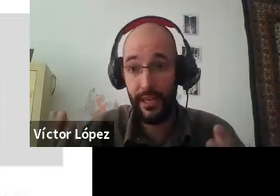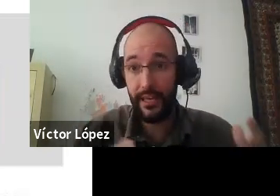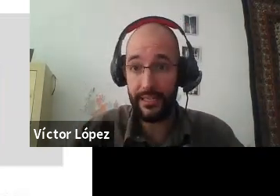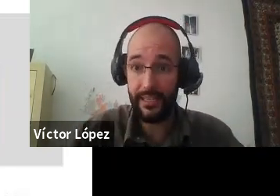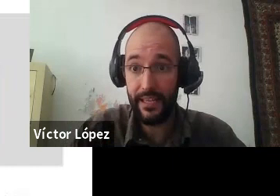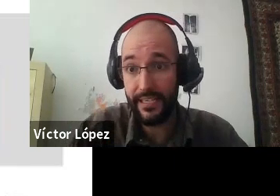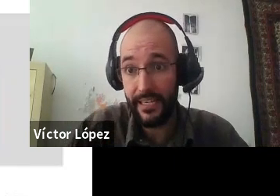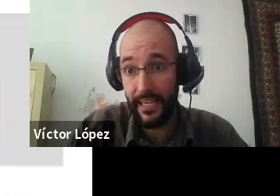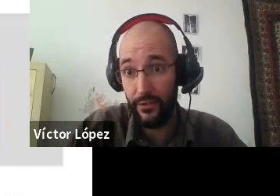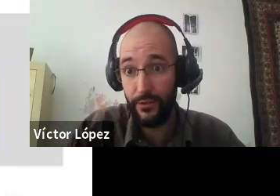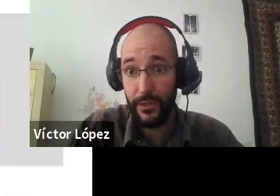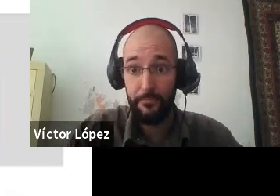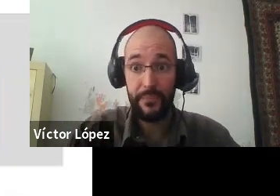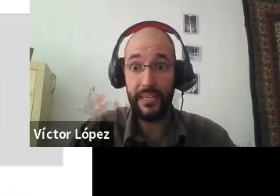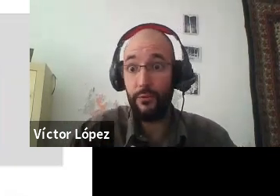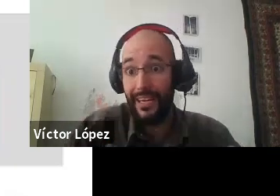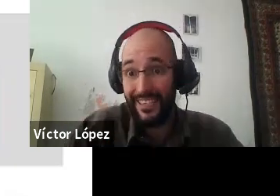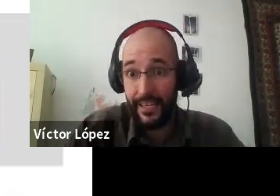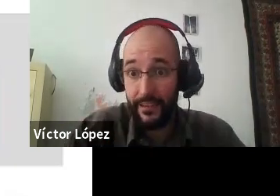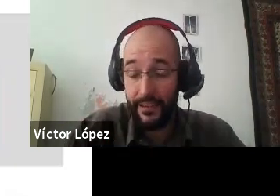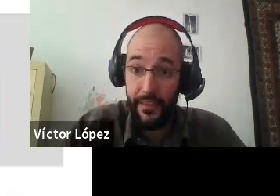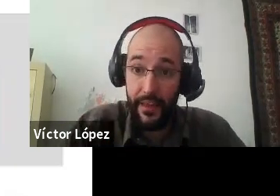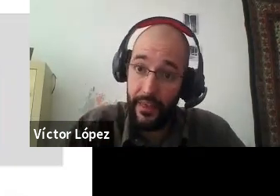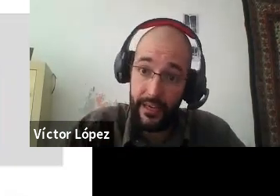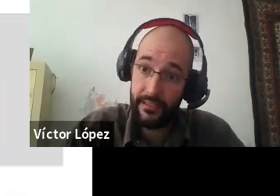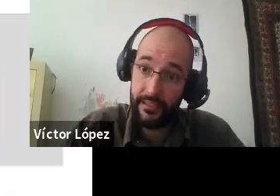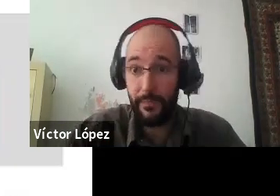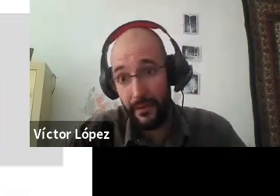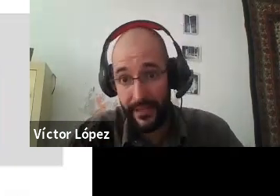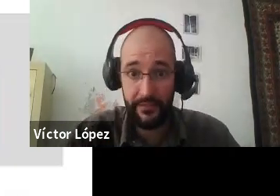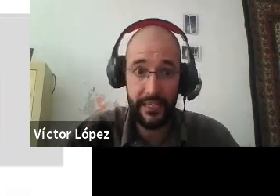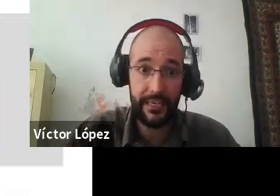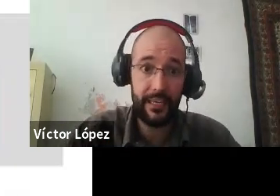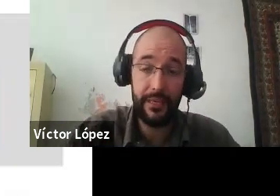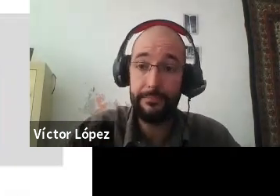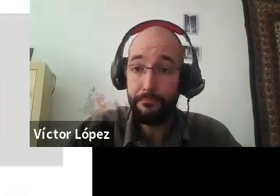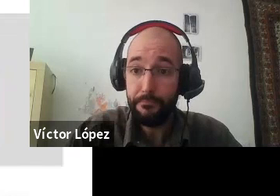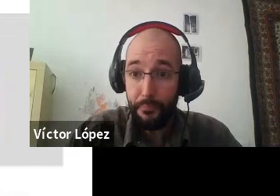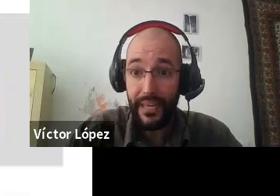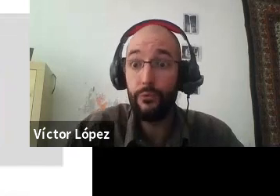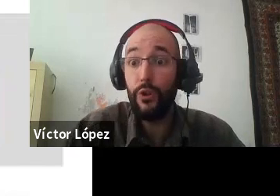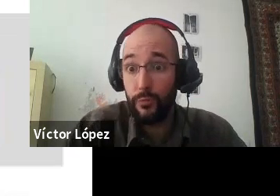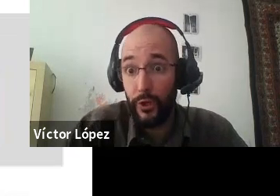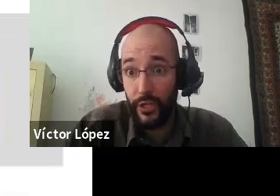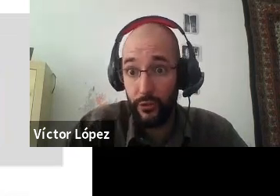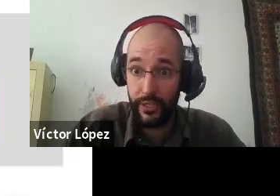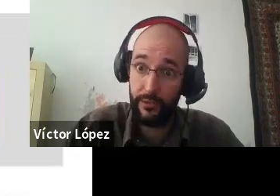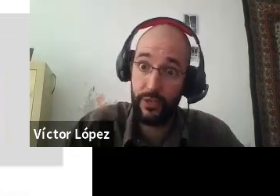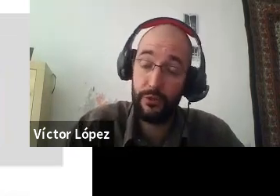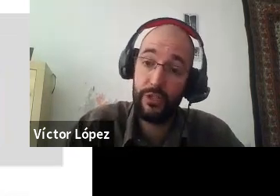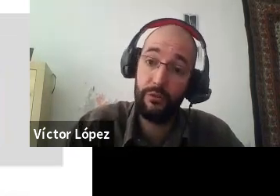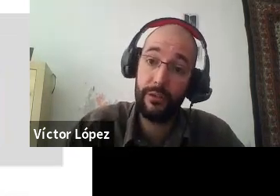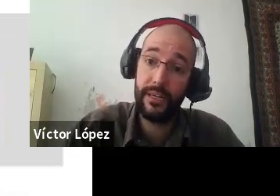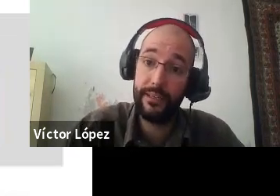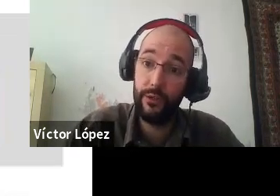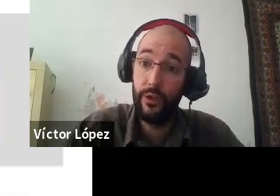12 hasta 17 años, y he dado clases de ciencias, especialmente de física y química. Y uno de los proyectos en los